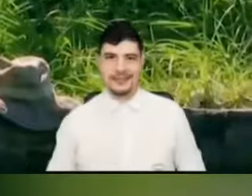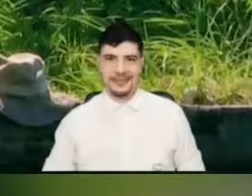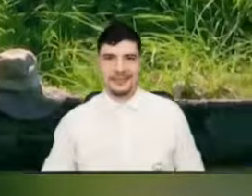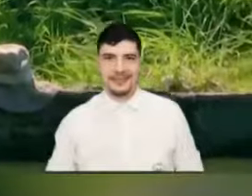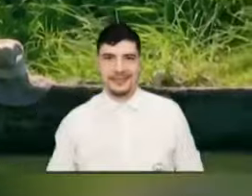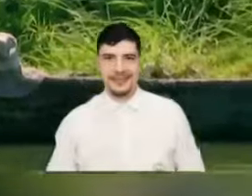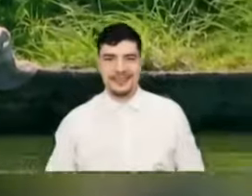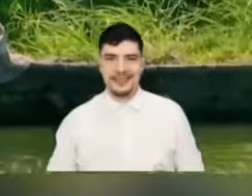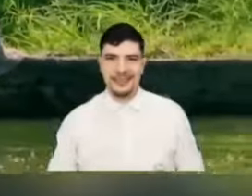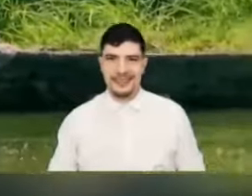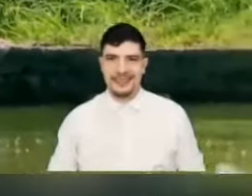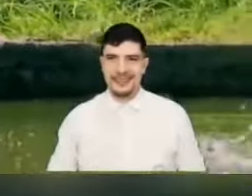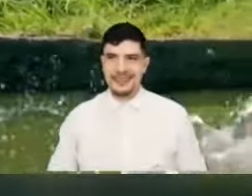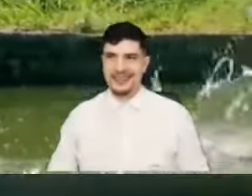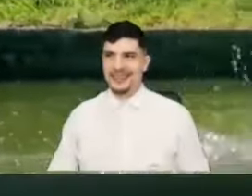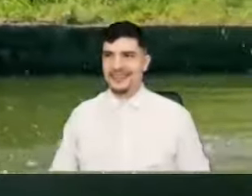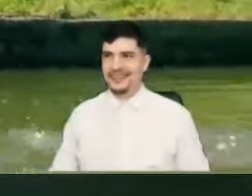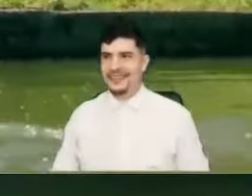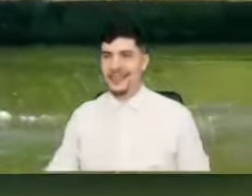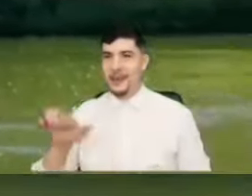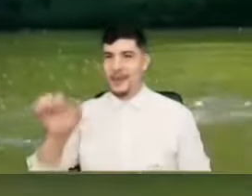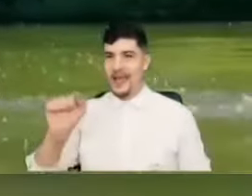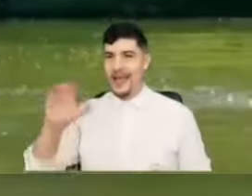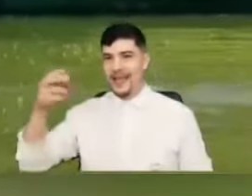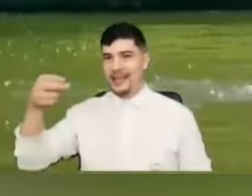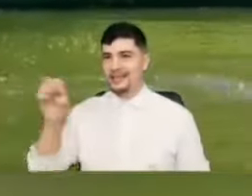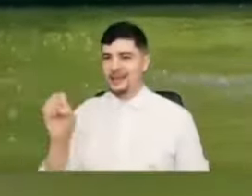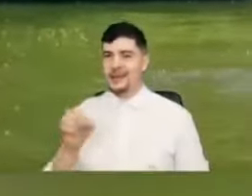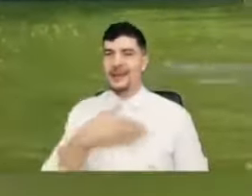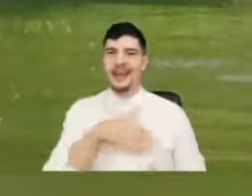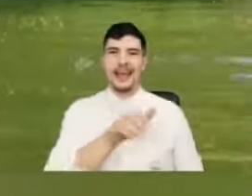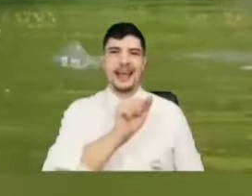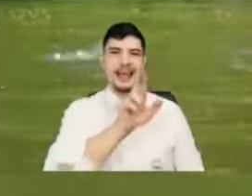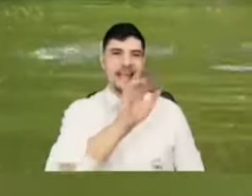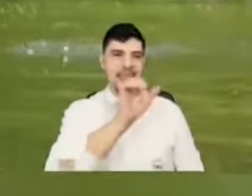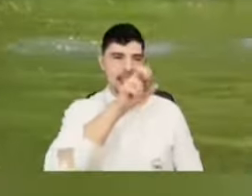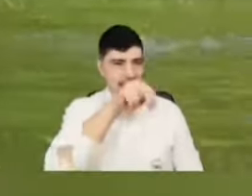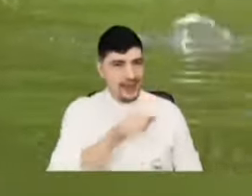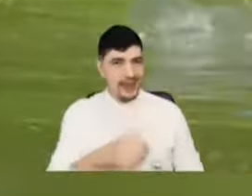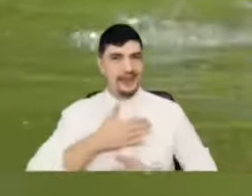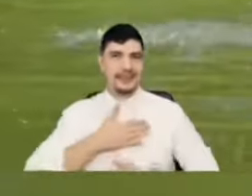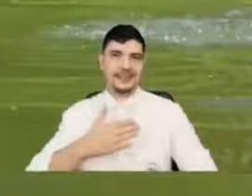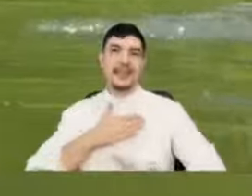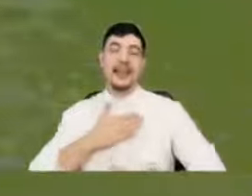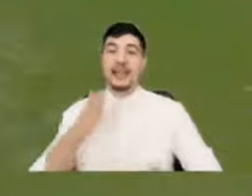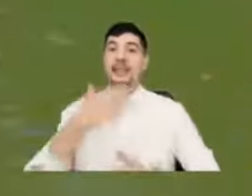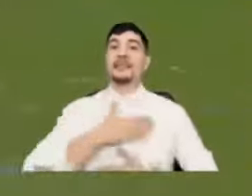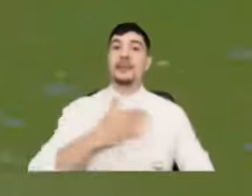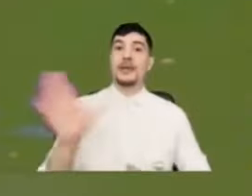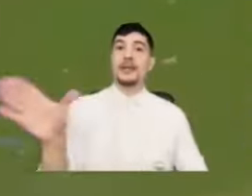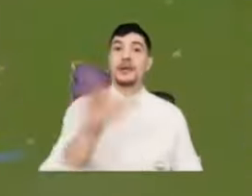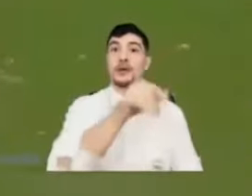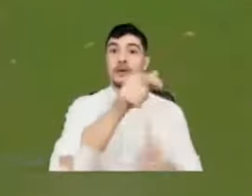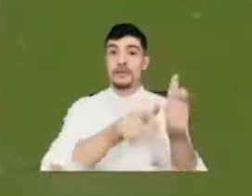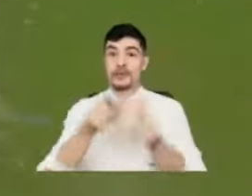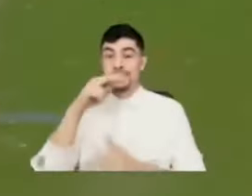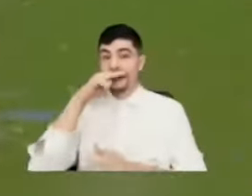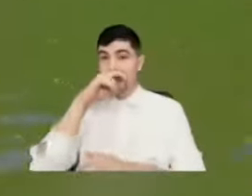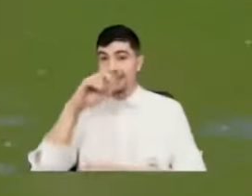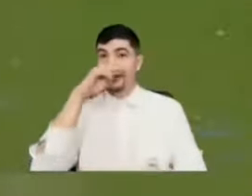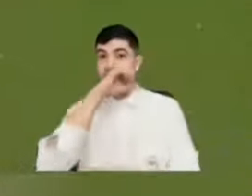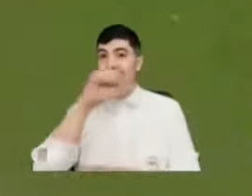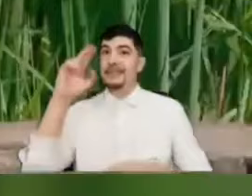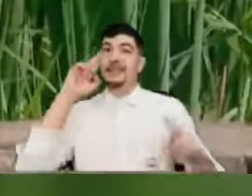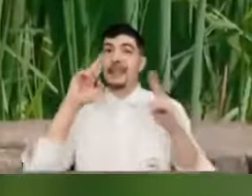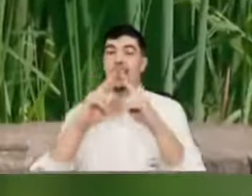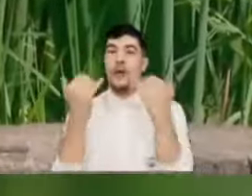Pachito, Ariana, un saludo para ustedes y para todos los niños que nos ven y nos oyen allá en sus hogares. El día de hoy estaremos hablando del ecosistema